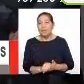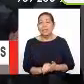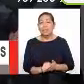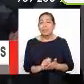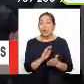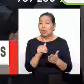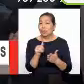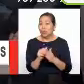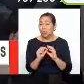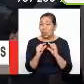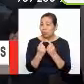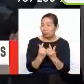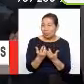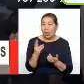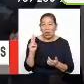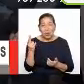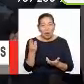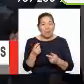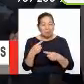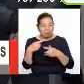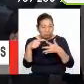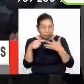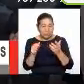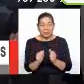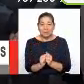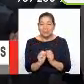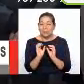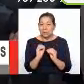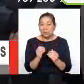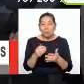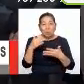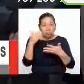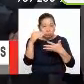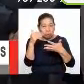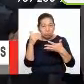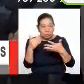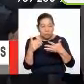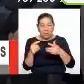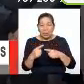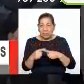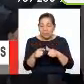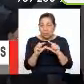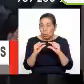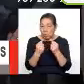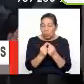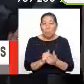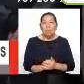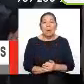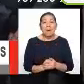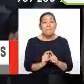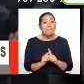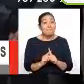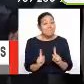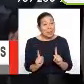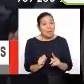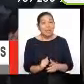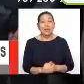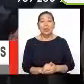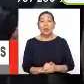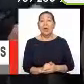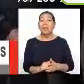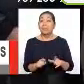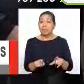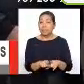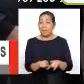y todas estas organizaciones criminales que se vienen subdividiendo en diferentes grupos. Pero, sin embargo,